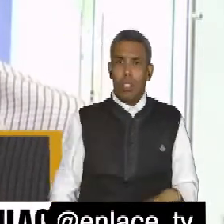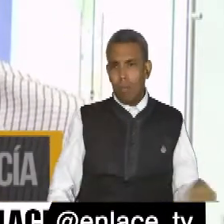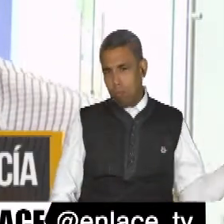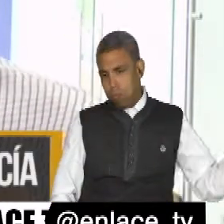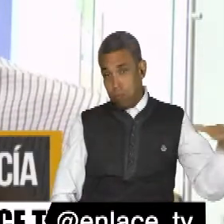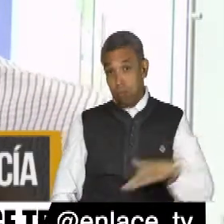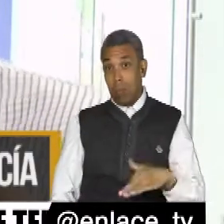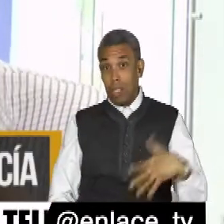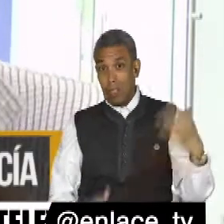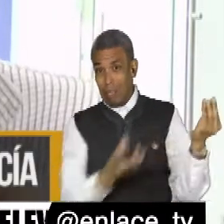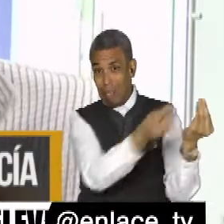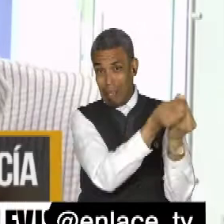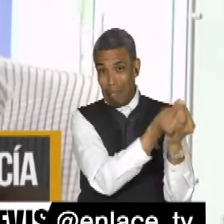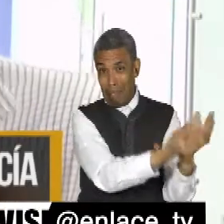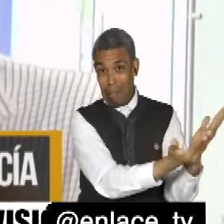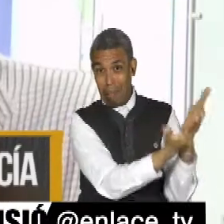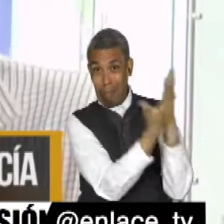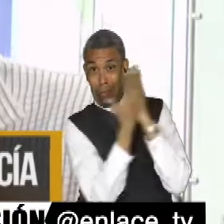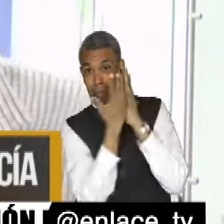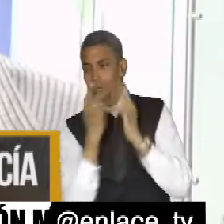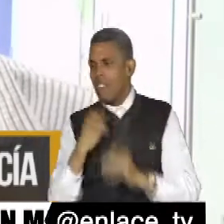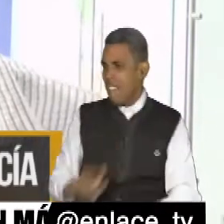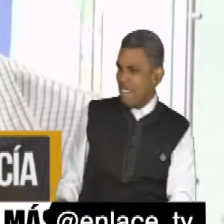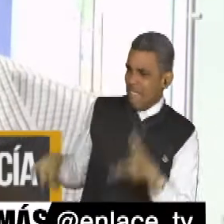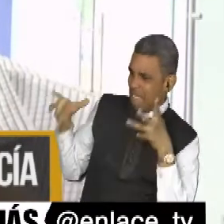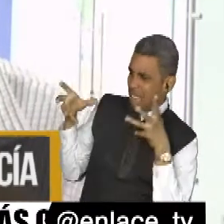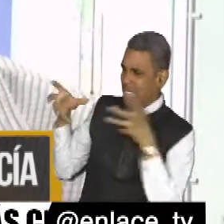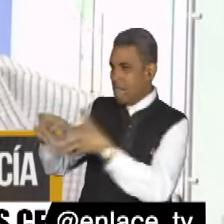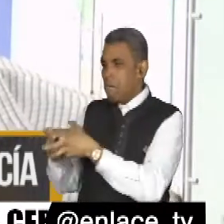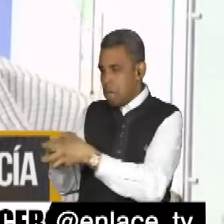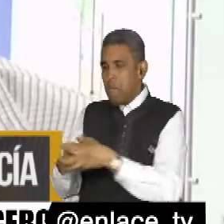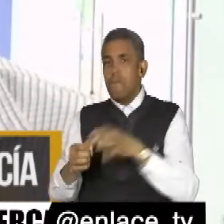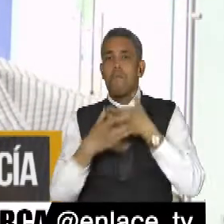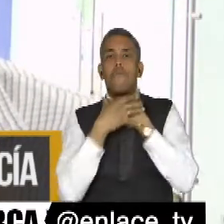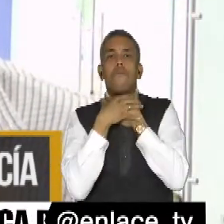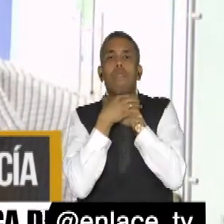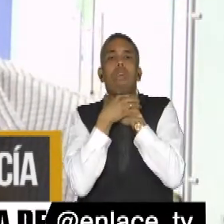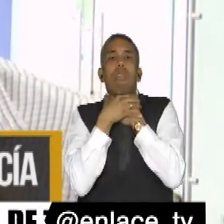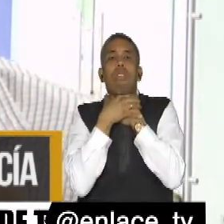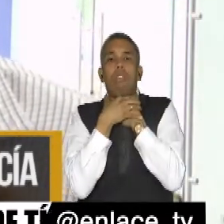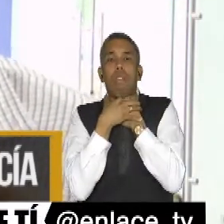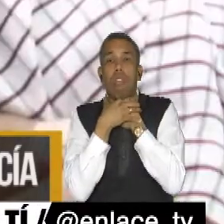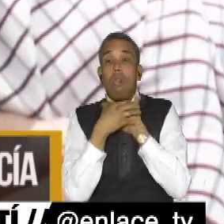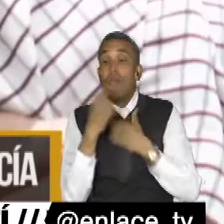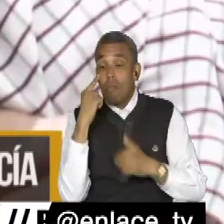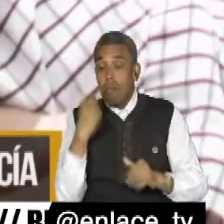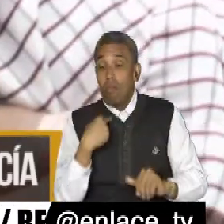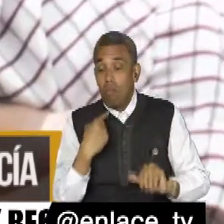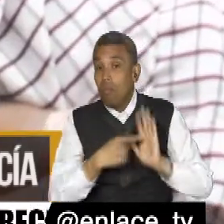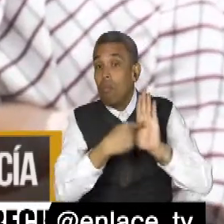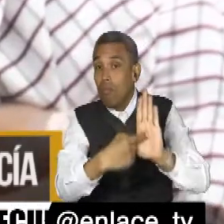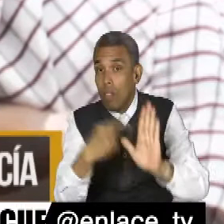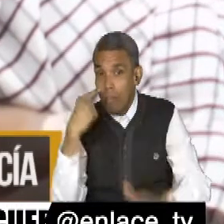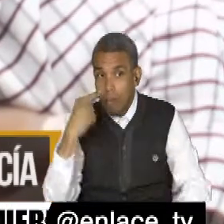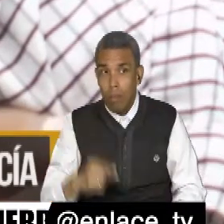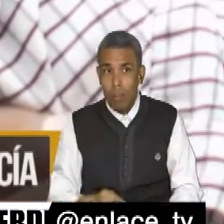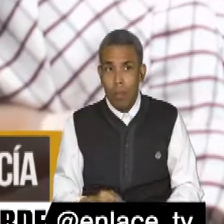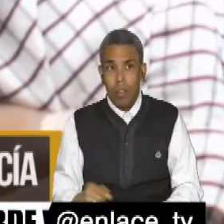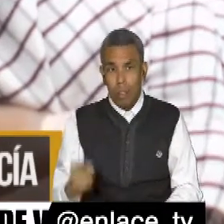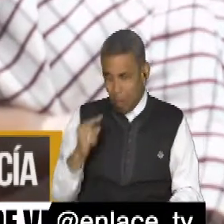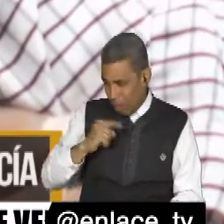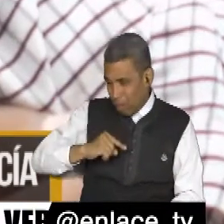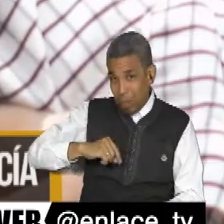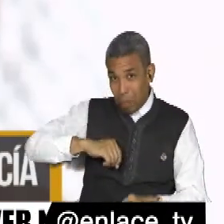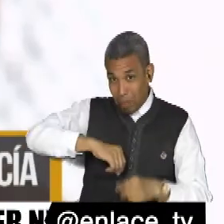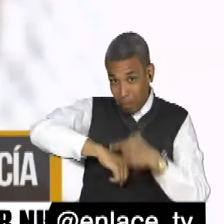golpearme, me agarraron de acá del cuello, vea. Me estaban ahorcando. También asegura que la agresión no terminó ahí, que fueron esposados y